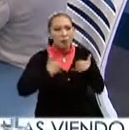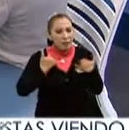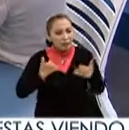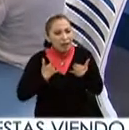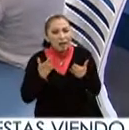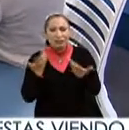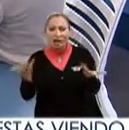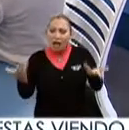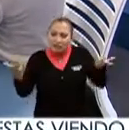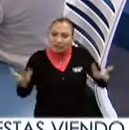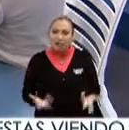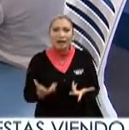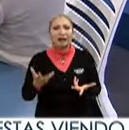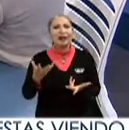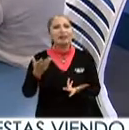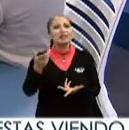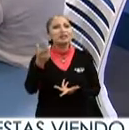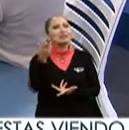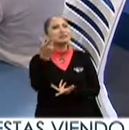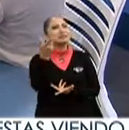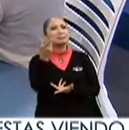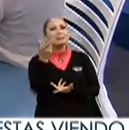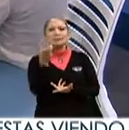jóvenes, vamos a crear esta